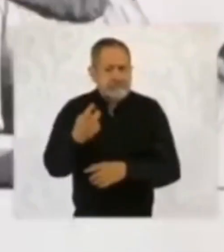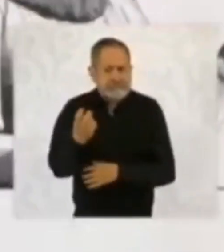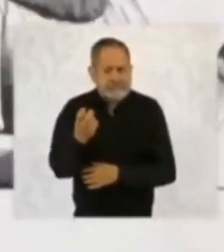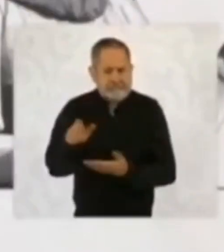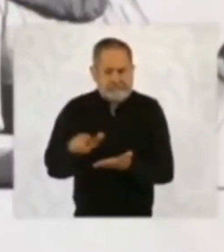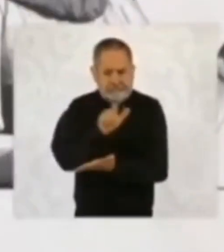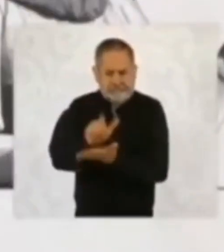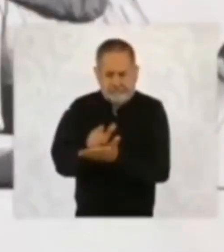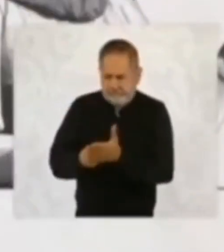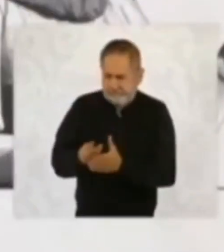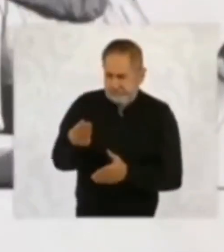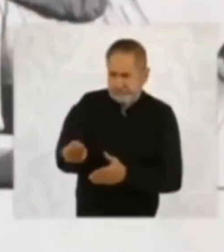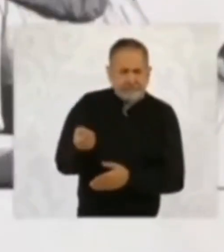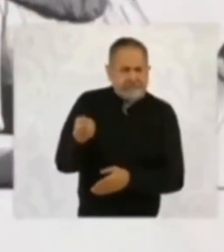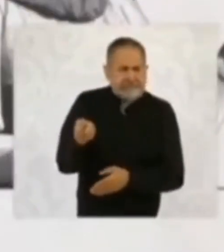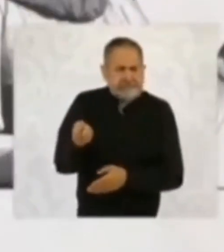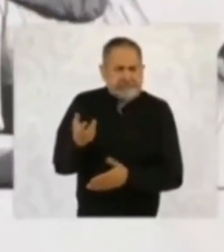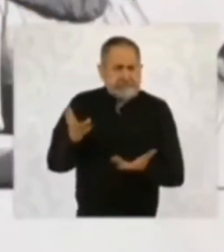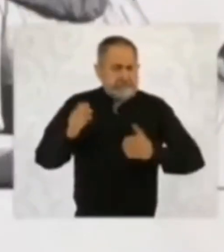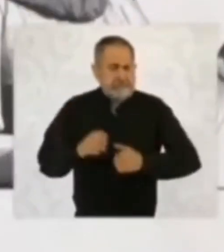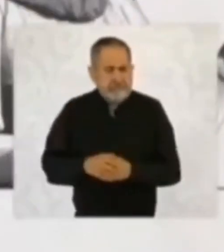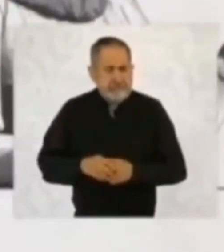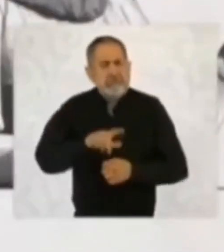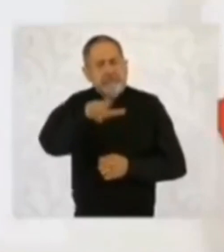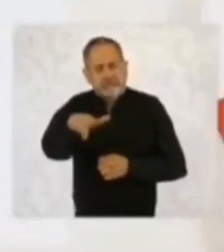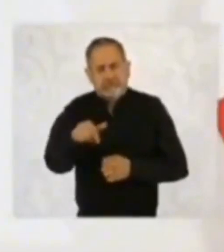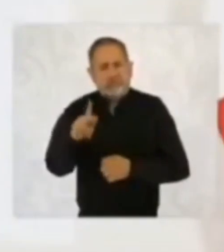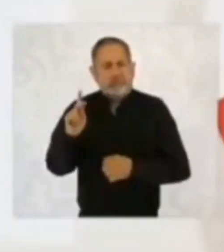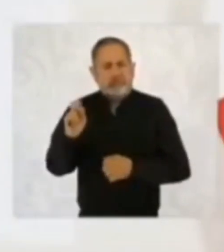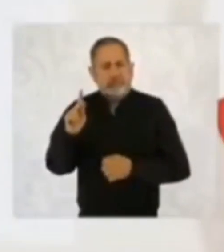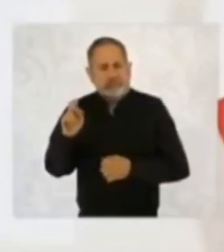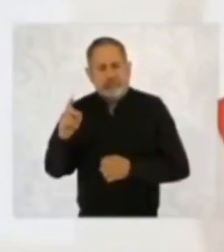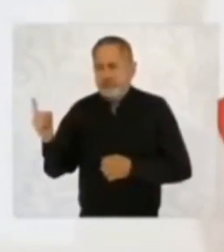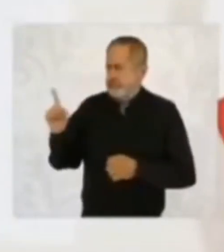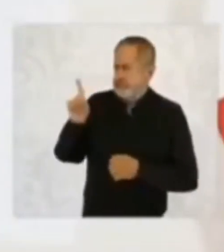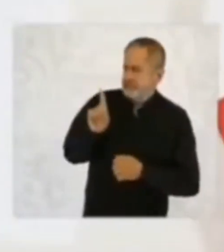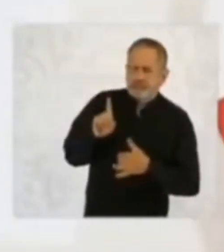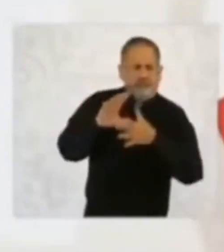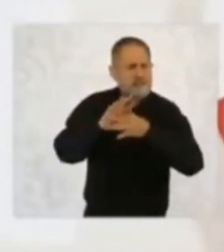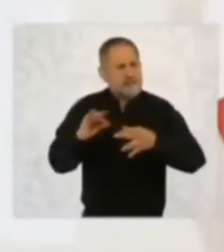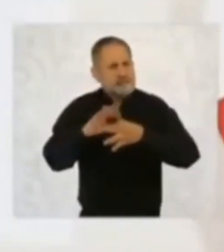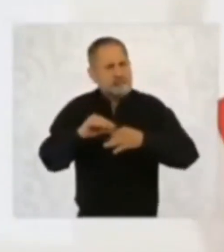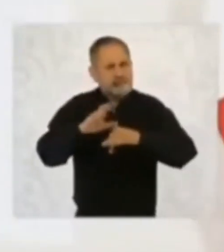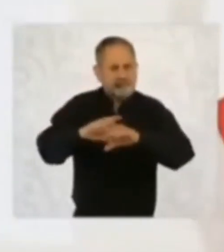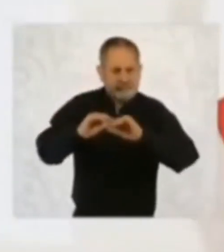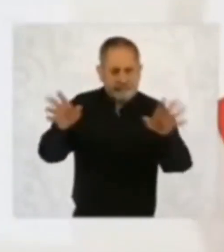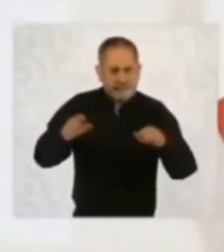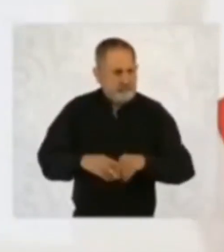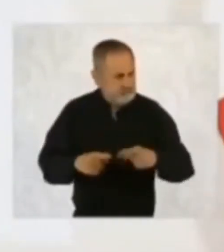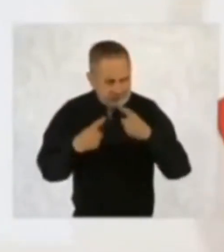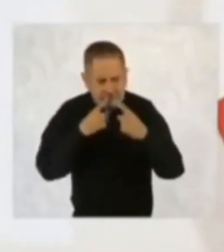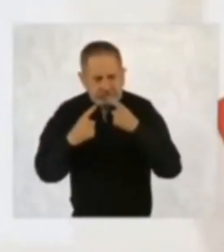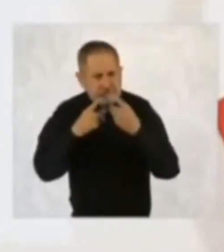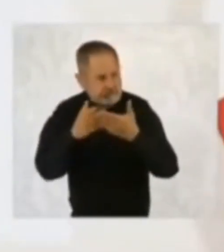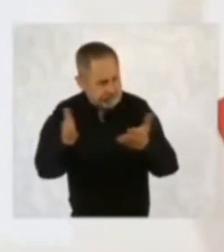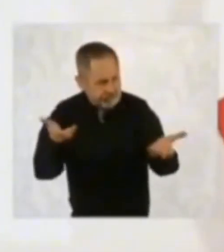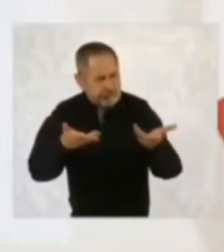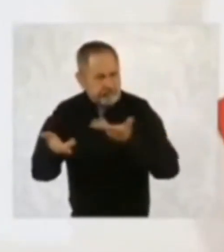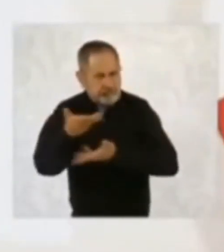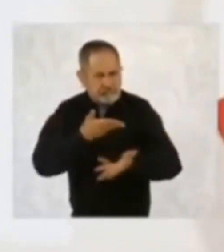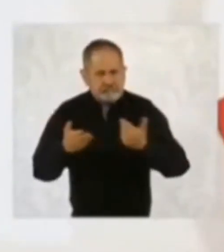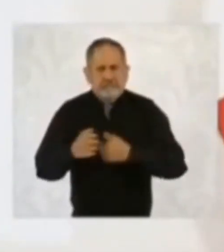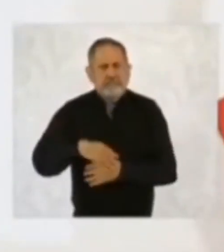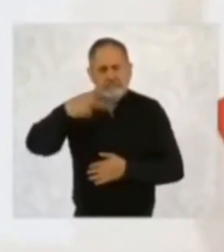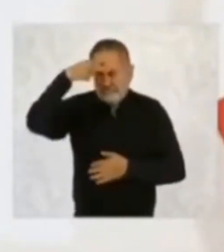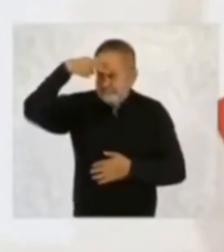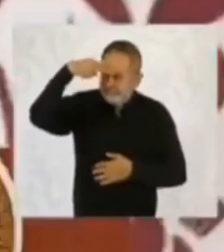esencia el contenido de la ley, pero ya vendrán a presentarlo y que se abra la discusión, que se abra el debate. México